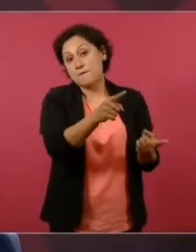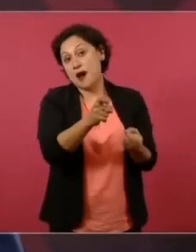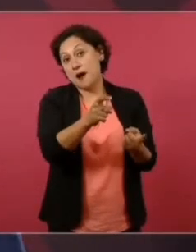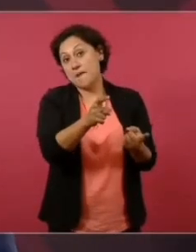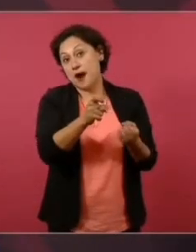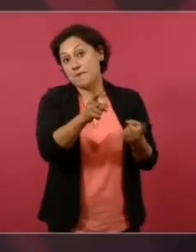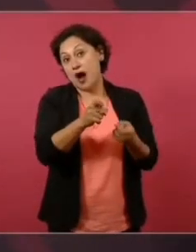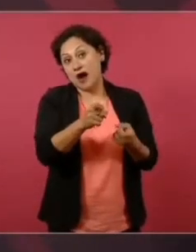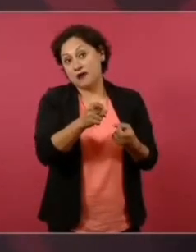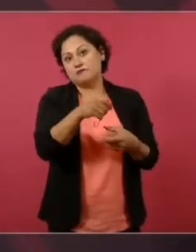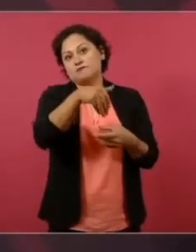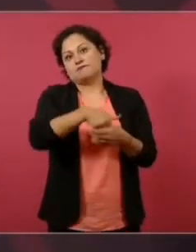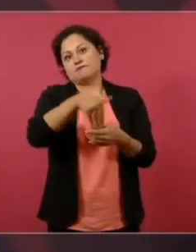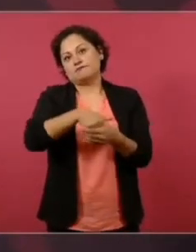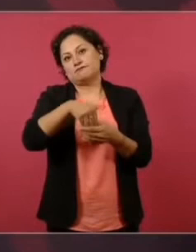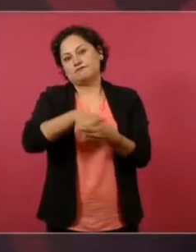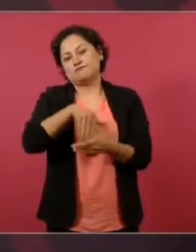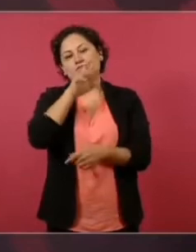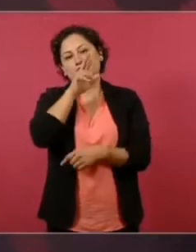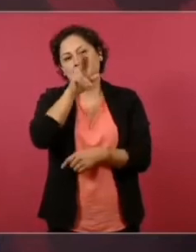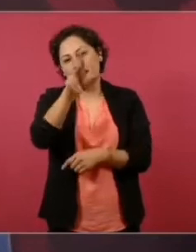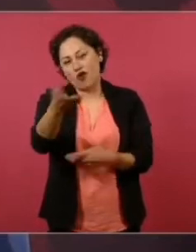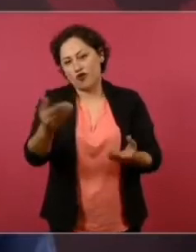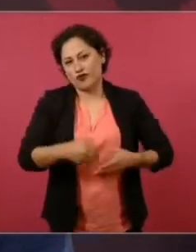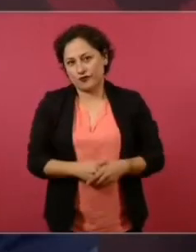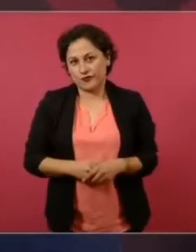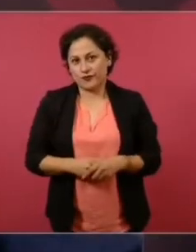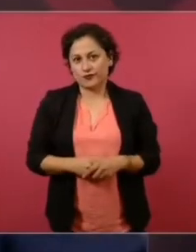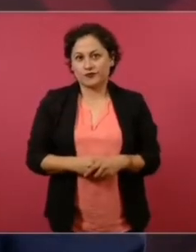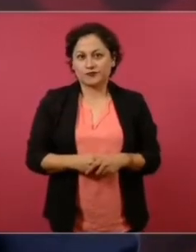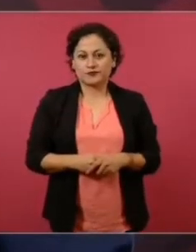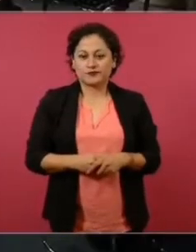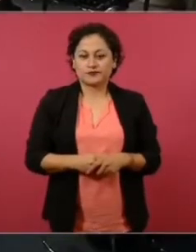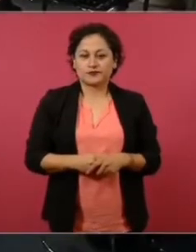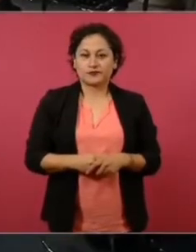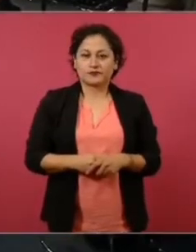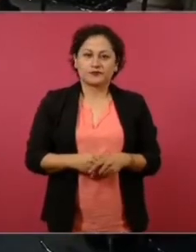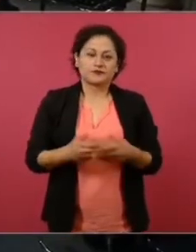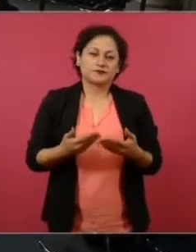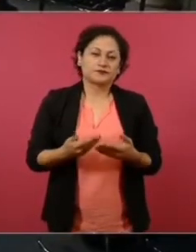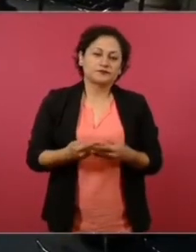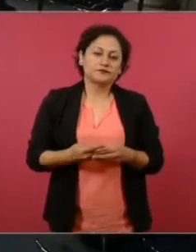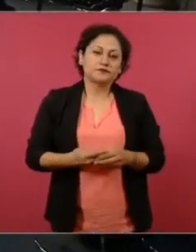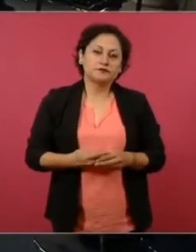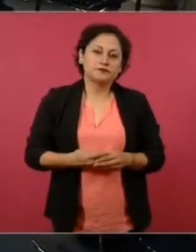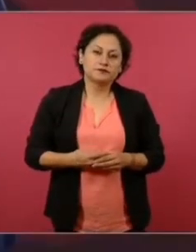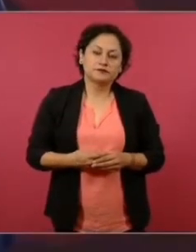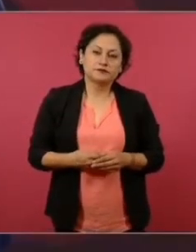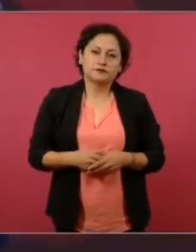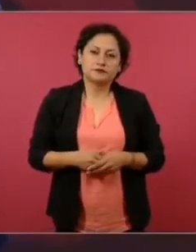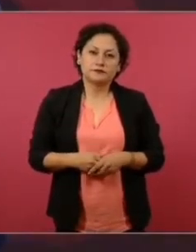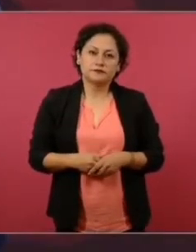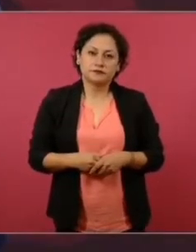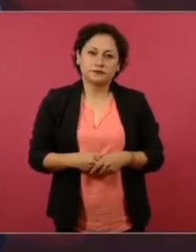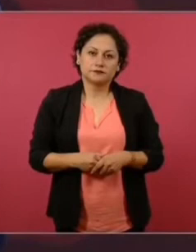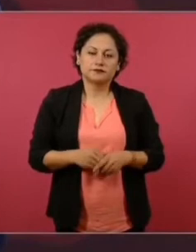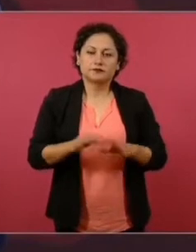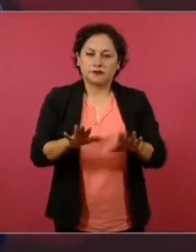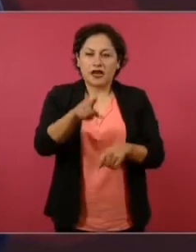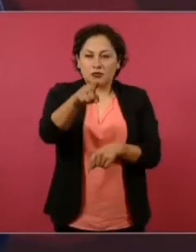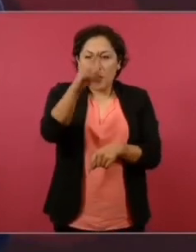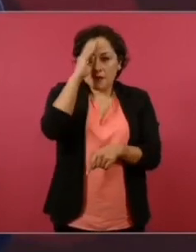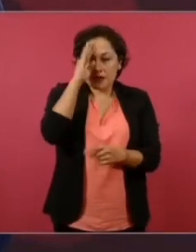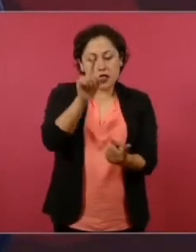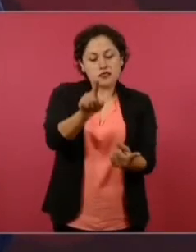Pero no estamos hablando de el tendero o el médico o el